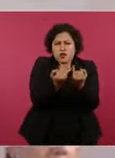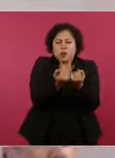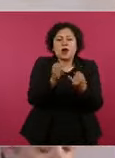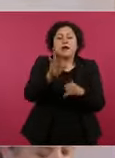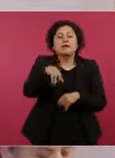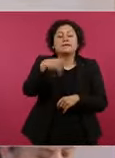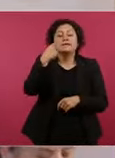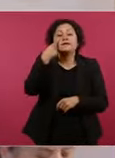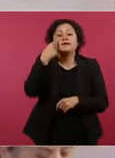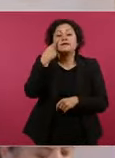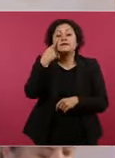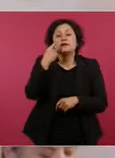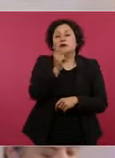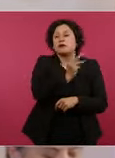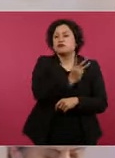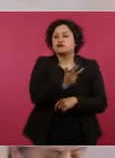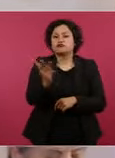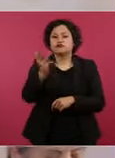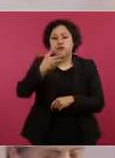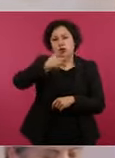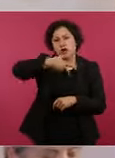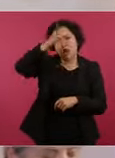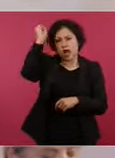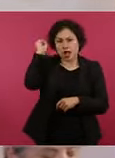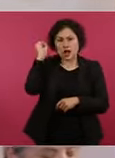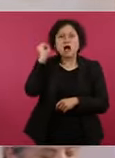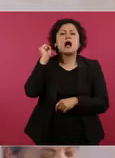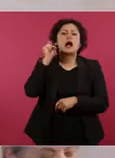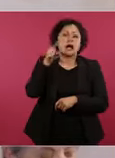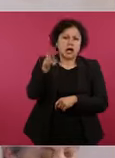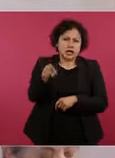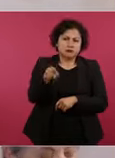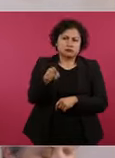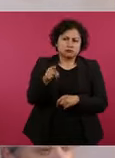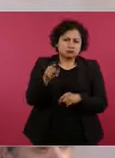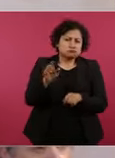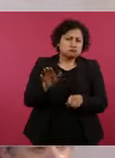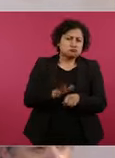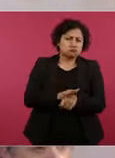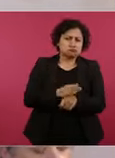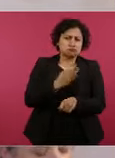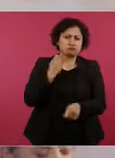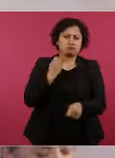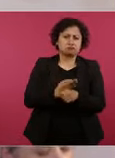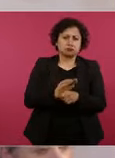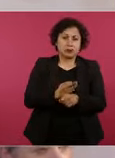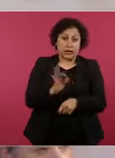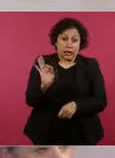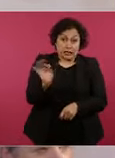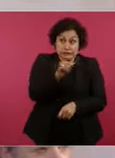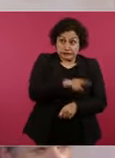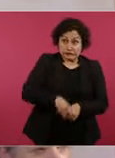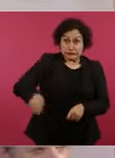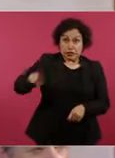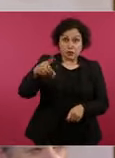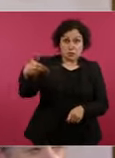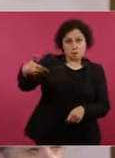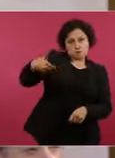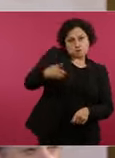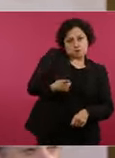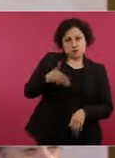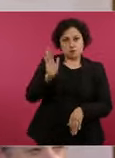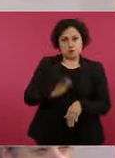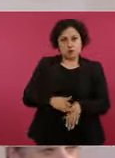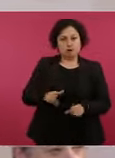están satisfechos. Si ellos solicitan más protección,